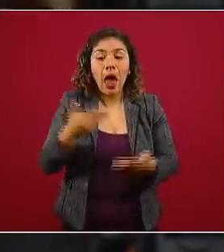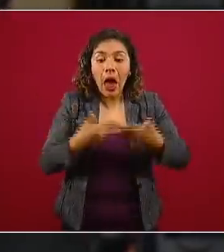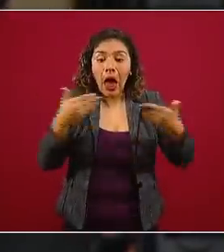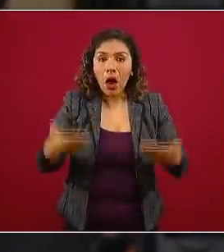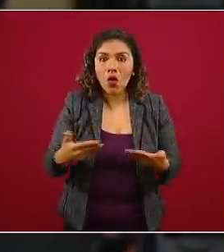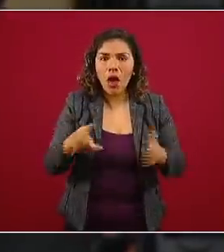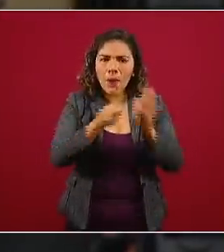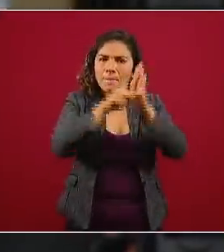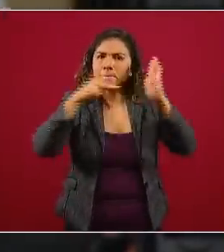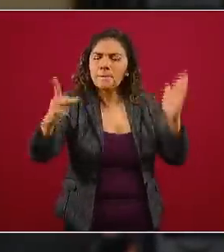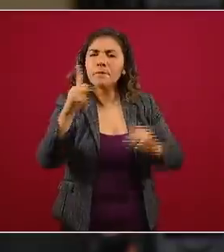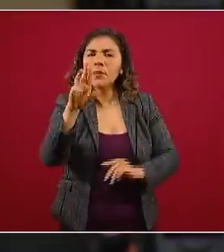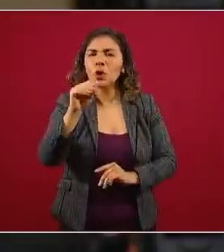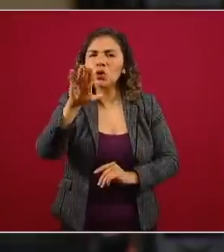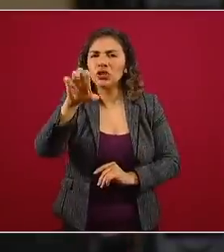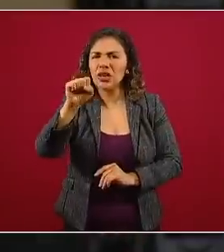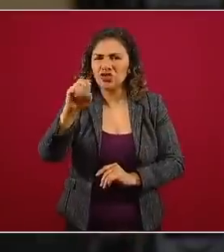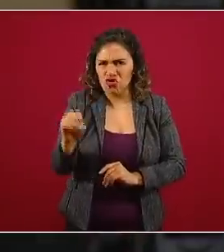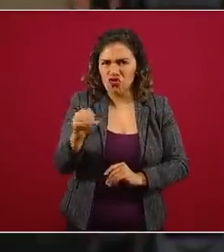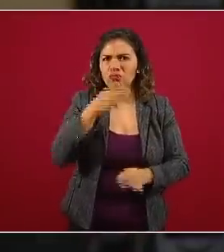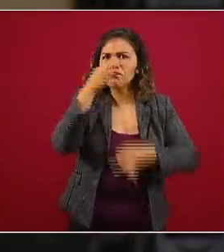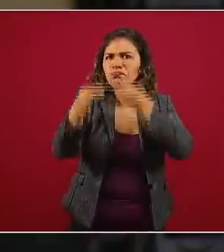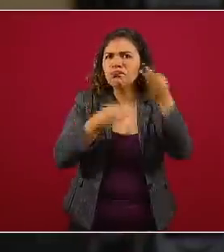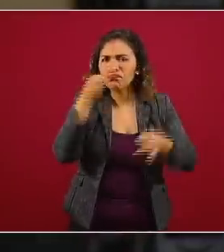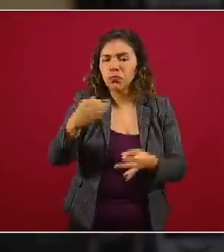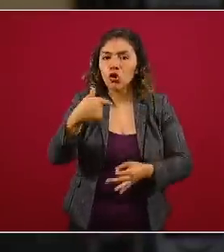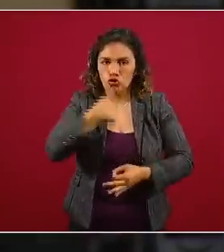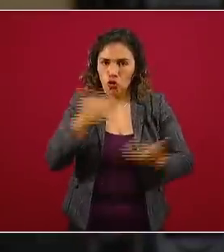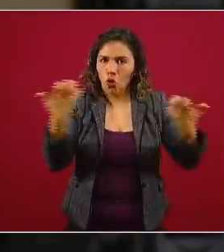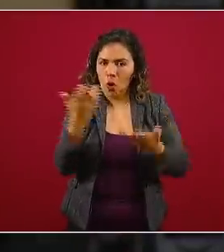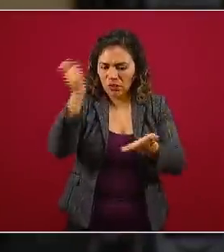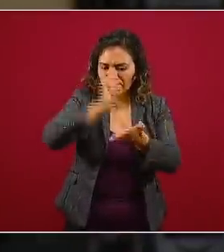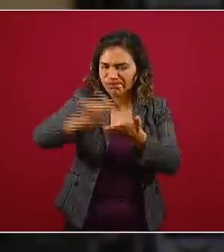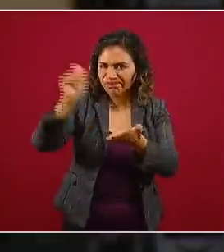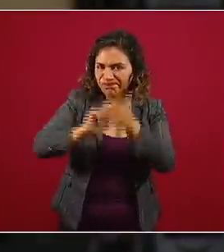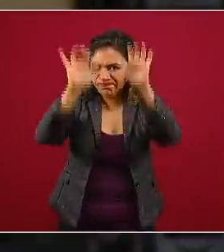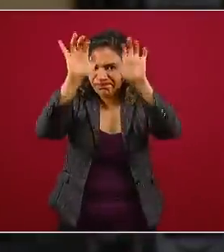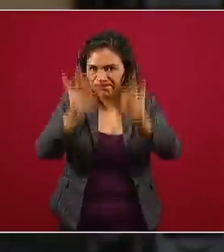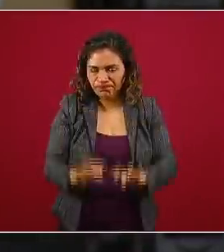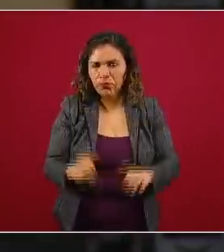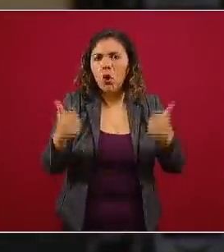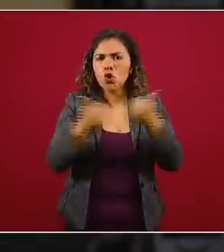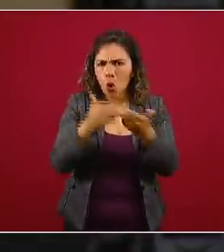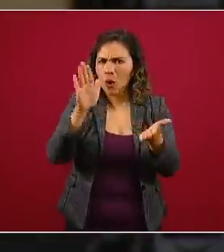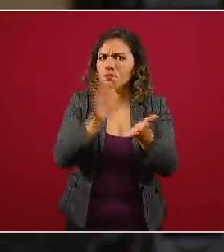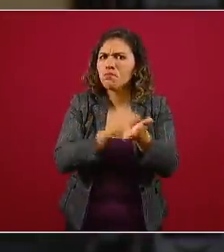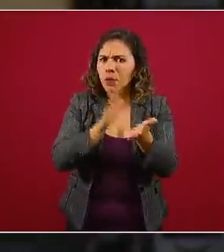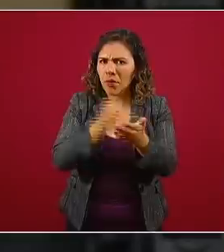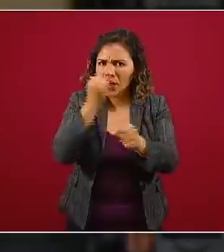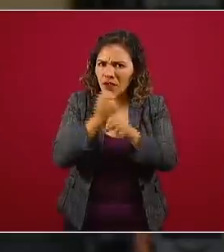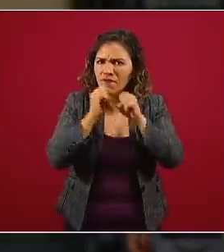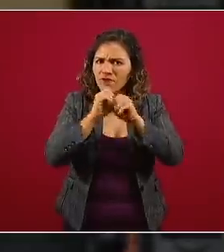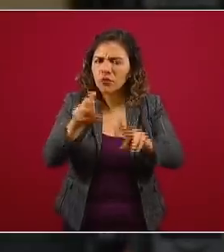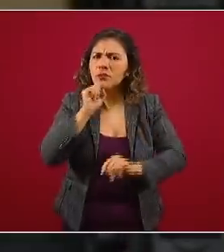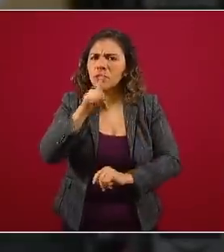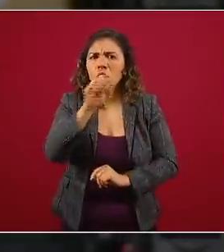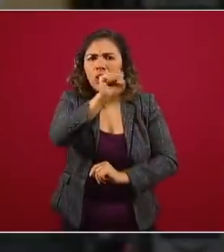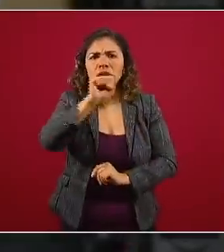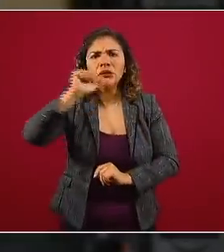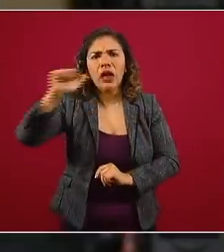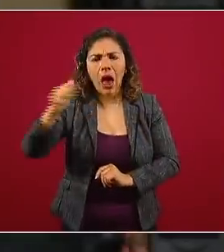semanario proceso un reportaje de mi autoría con sustentado con documentos de la secretaría de salud